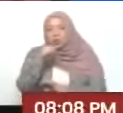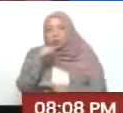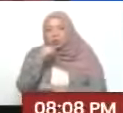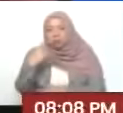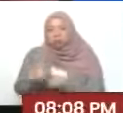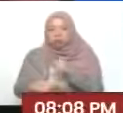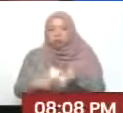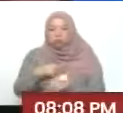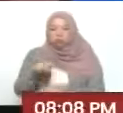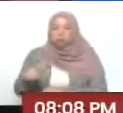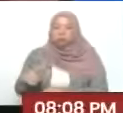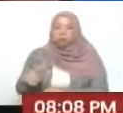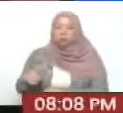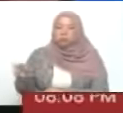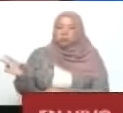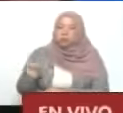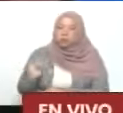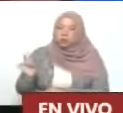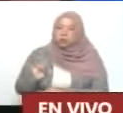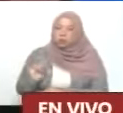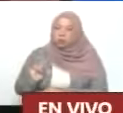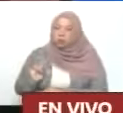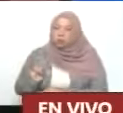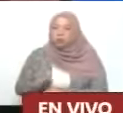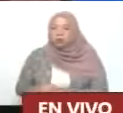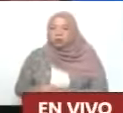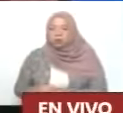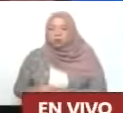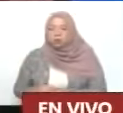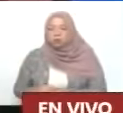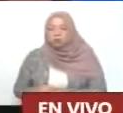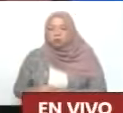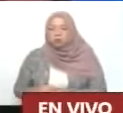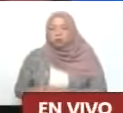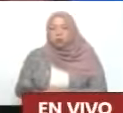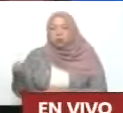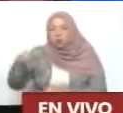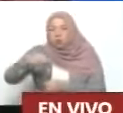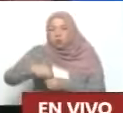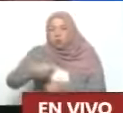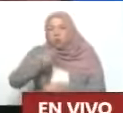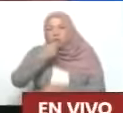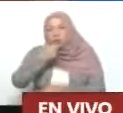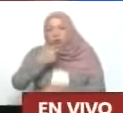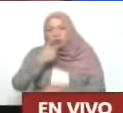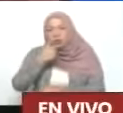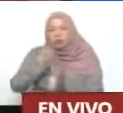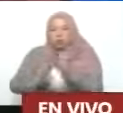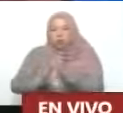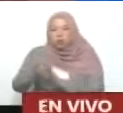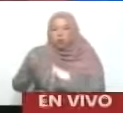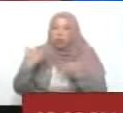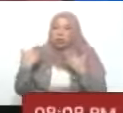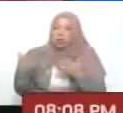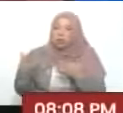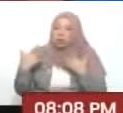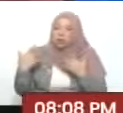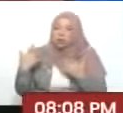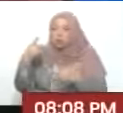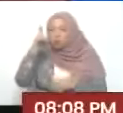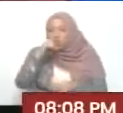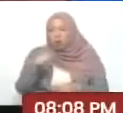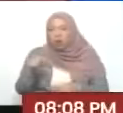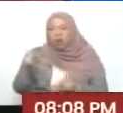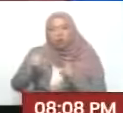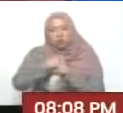extremista. Venezuela tiene sectores maravillosos que han surgido al calor de estos años de